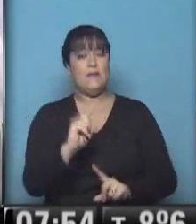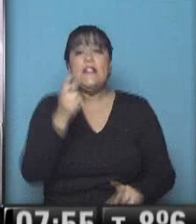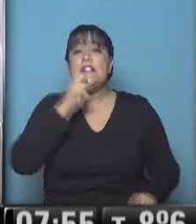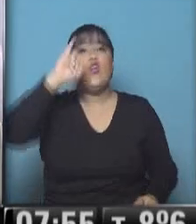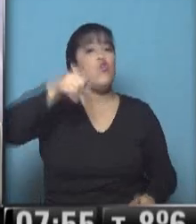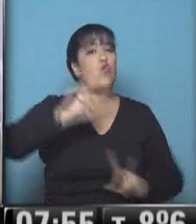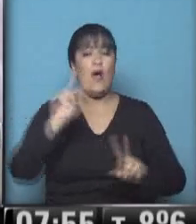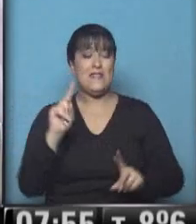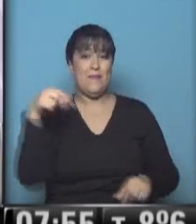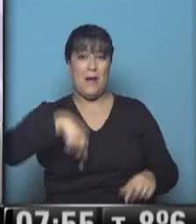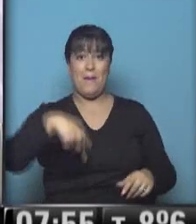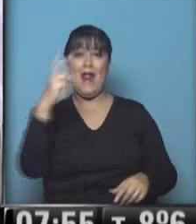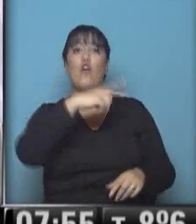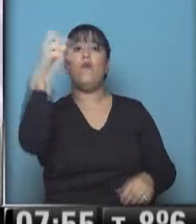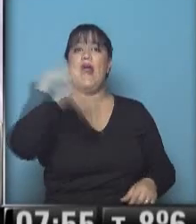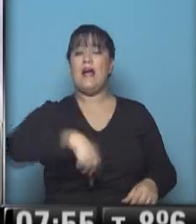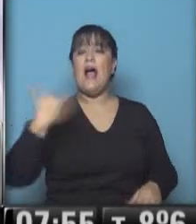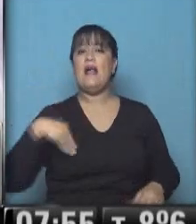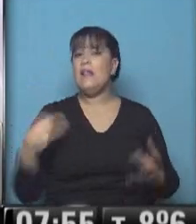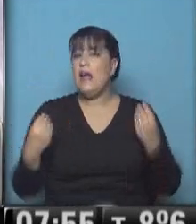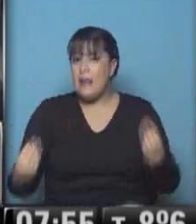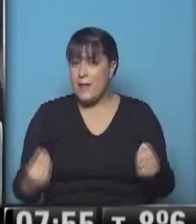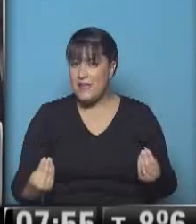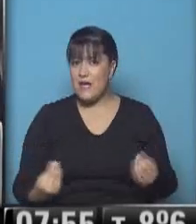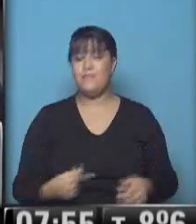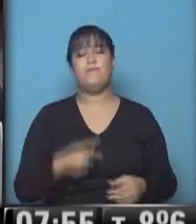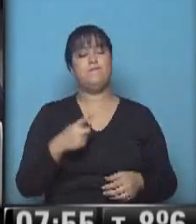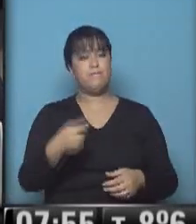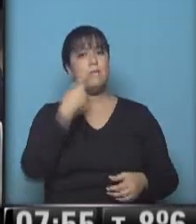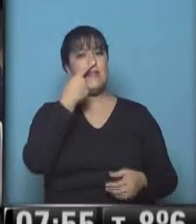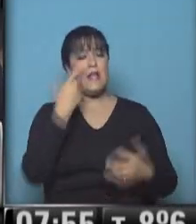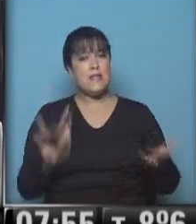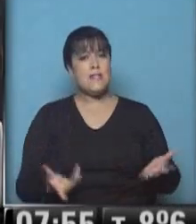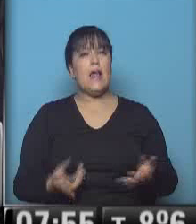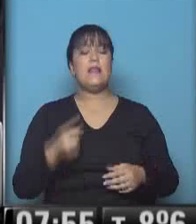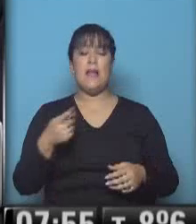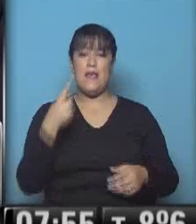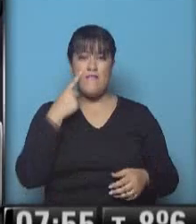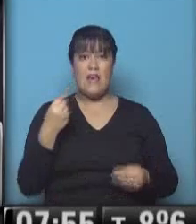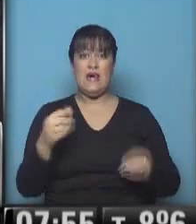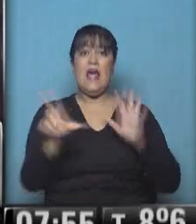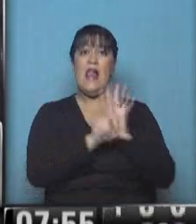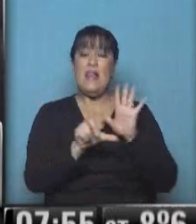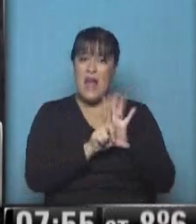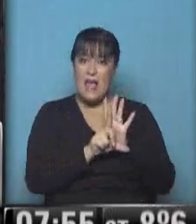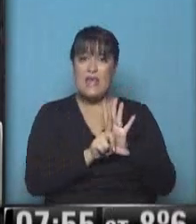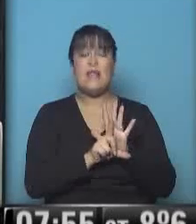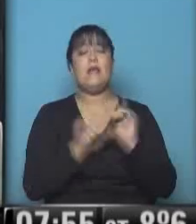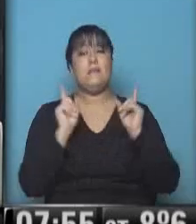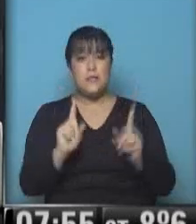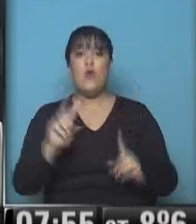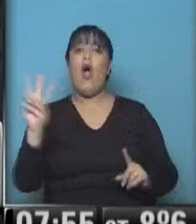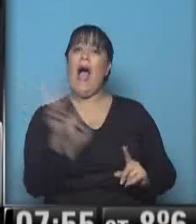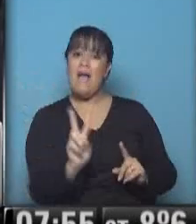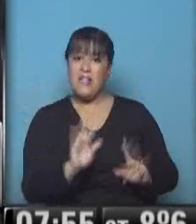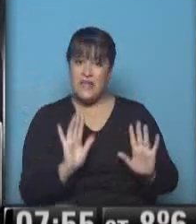sería la situación en la que quedaría nuestro país como te decía Silvia lo lo interesante es que la ley habilita a los bonistas a que opten